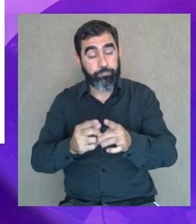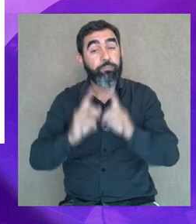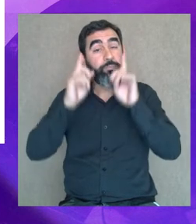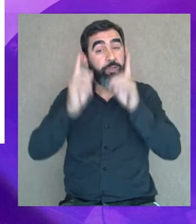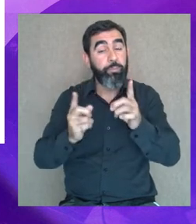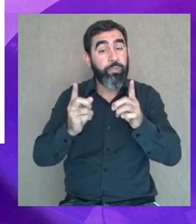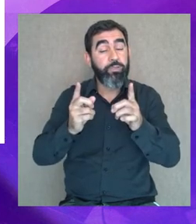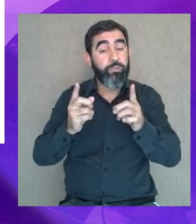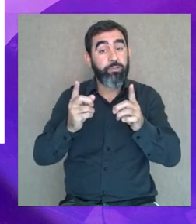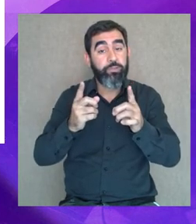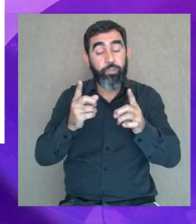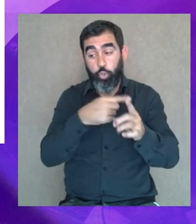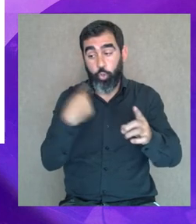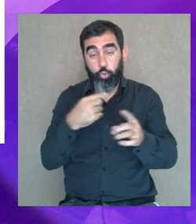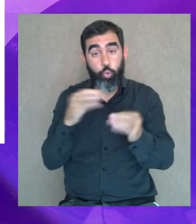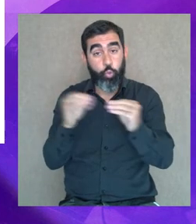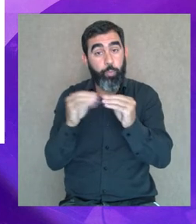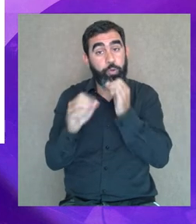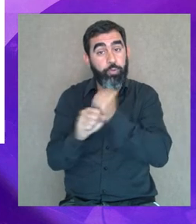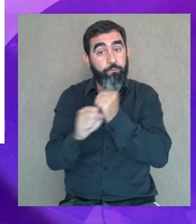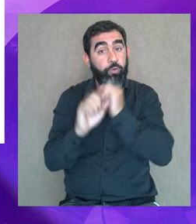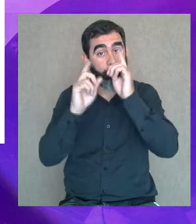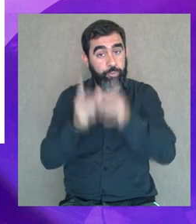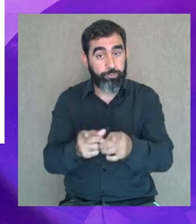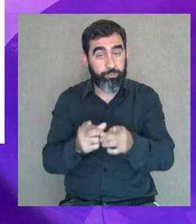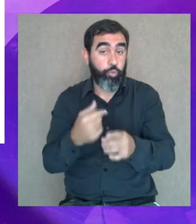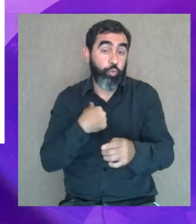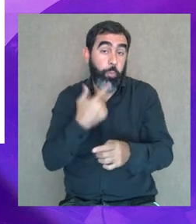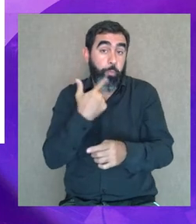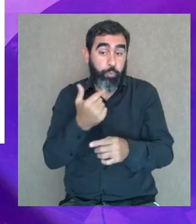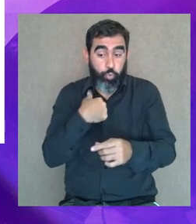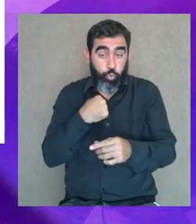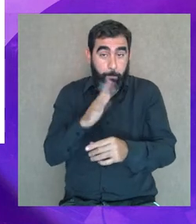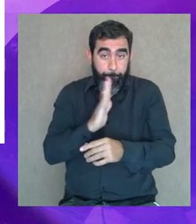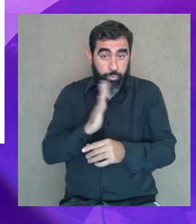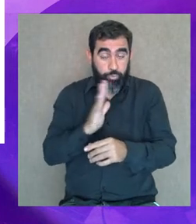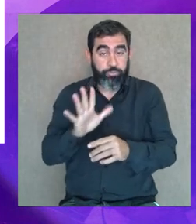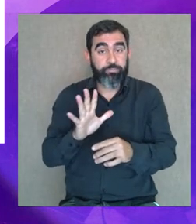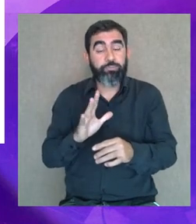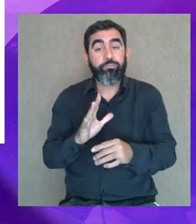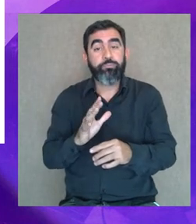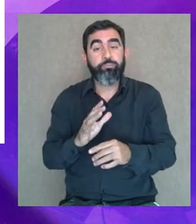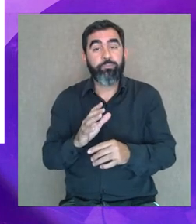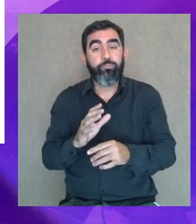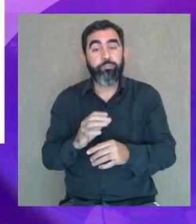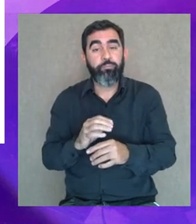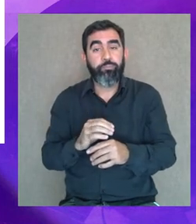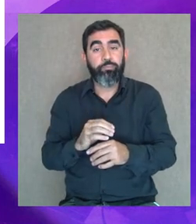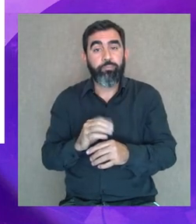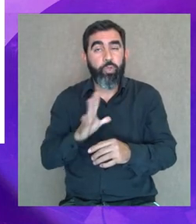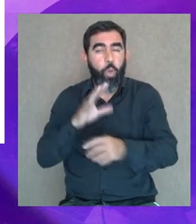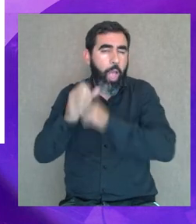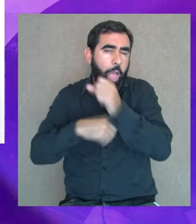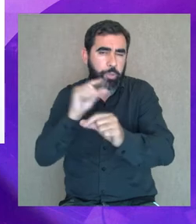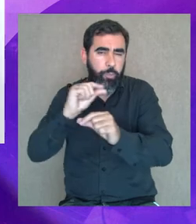incluso dentro de nuestro cuerpo el cuerpo de trabajo en mi caso particular bueno yo llevo un tiempo relativamente unos